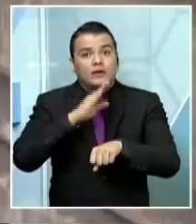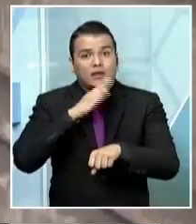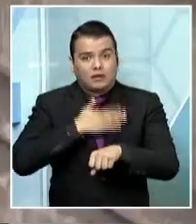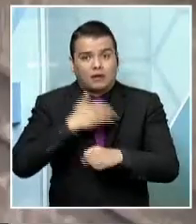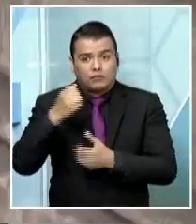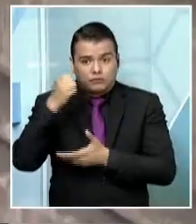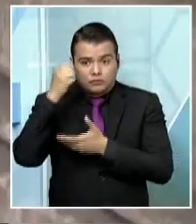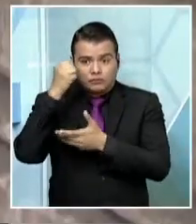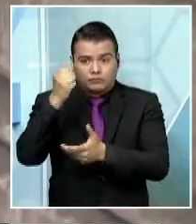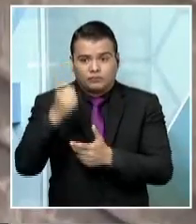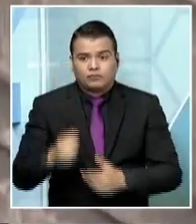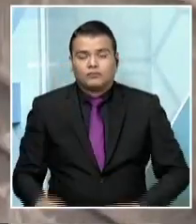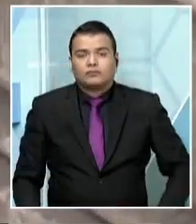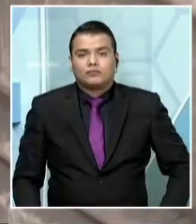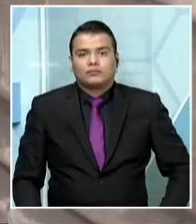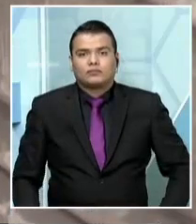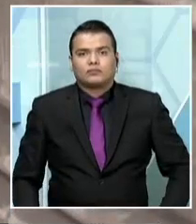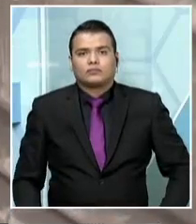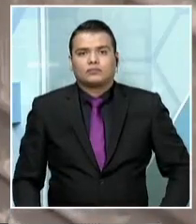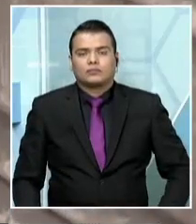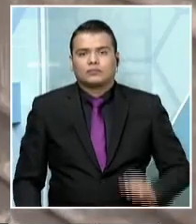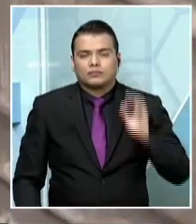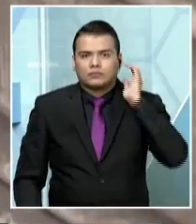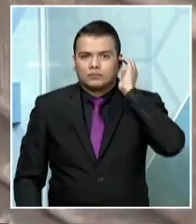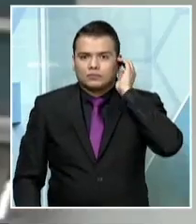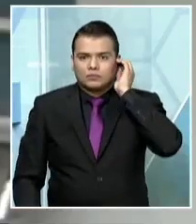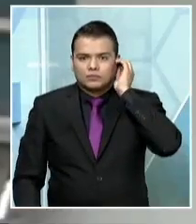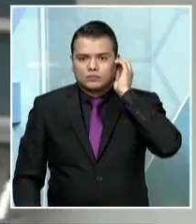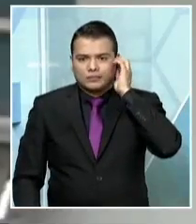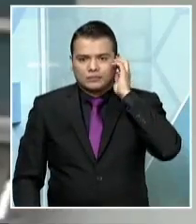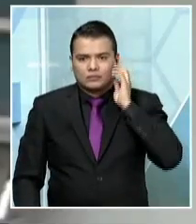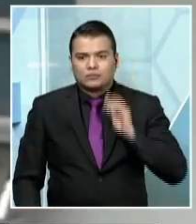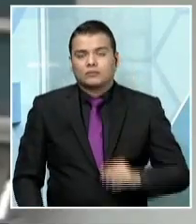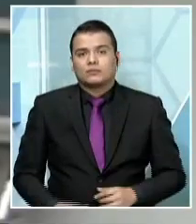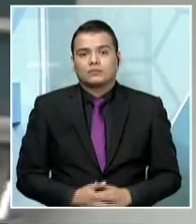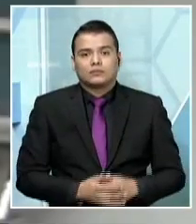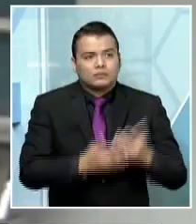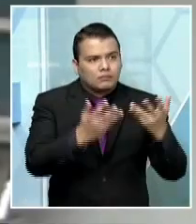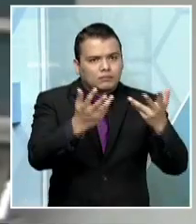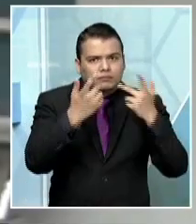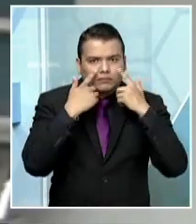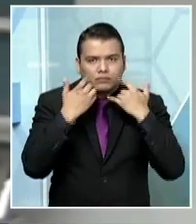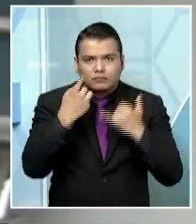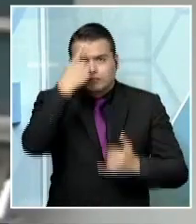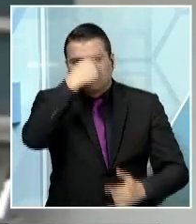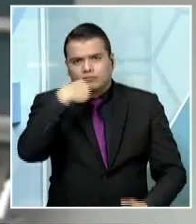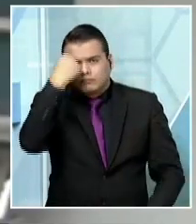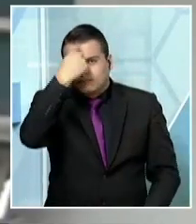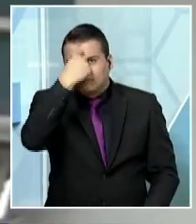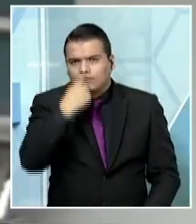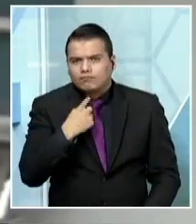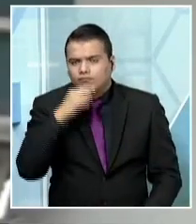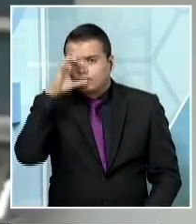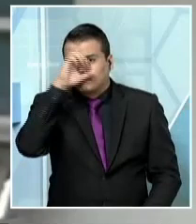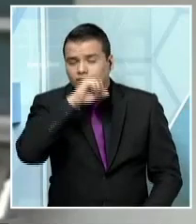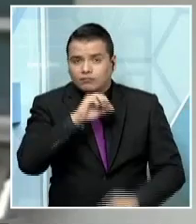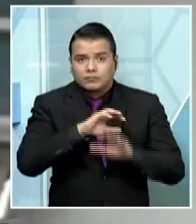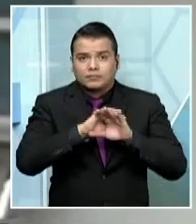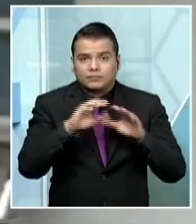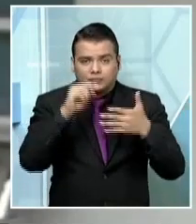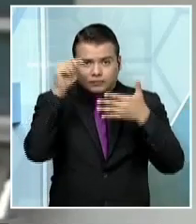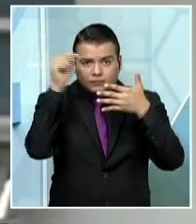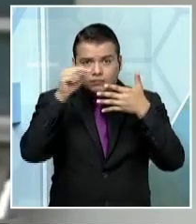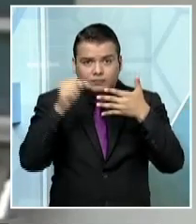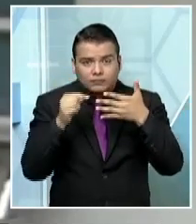la captura de este delincuente. Los primeros elementos de información nos han permitido construir un retrato hablado y a partir de esas